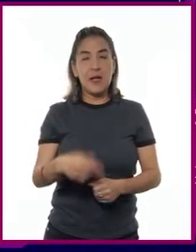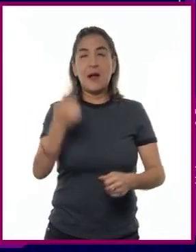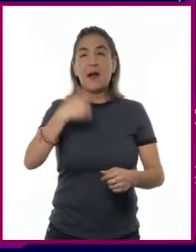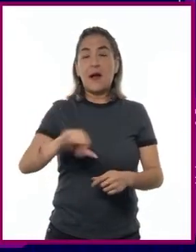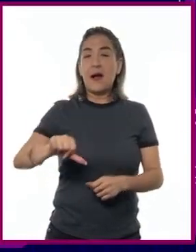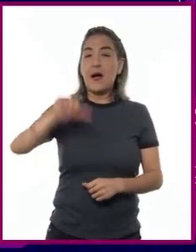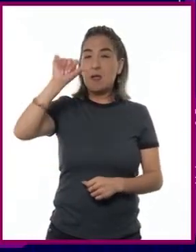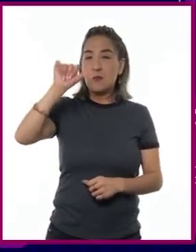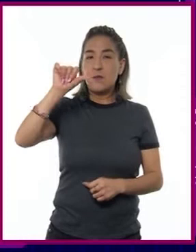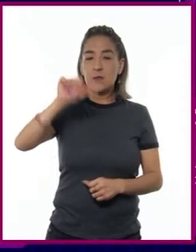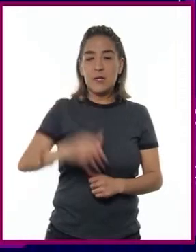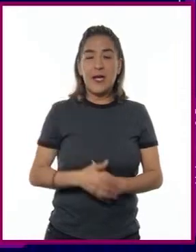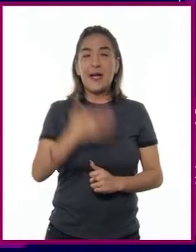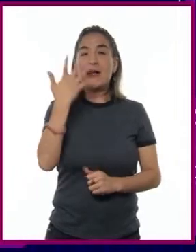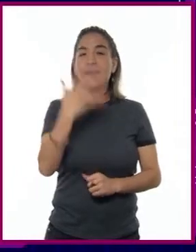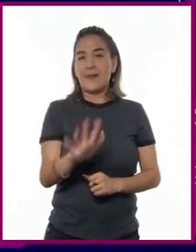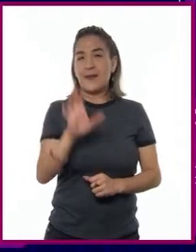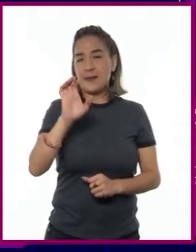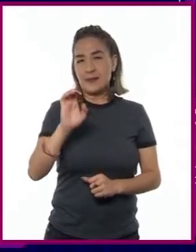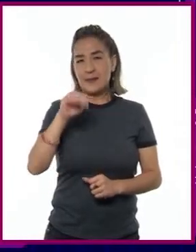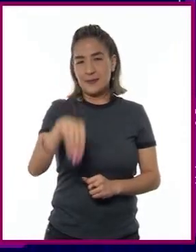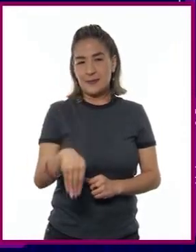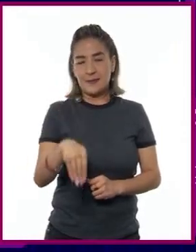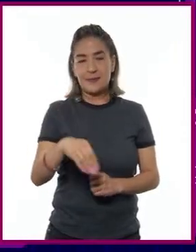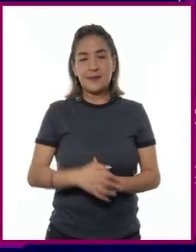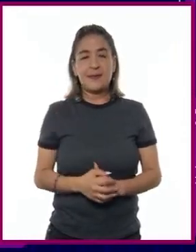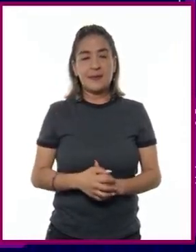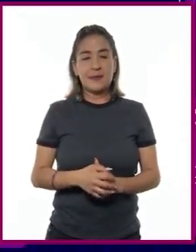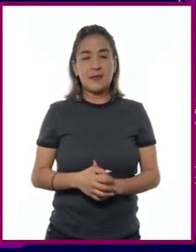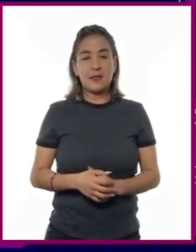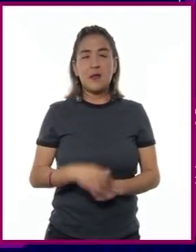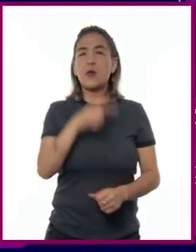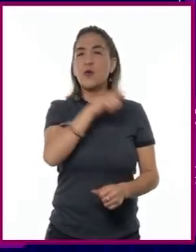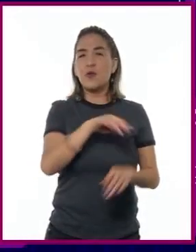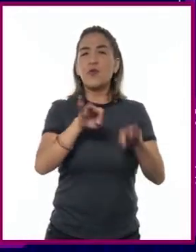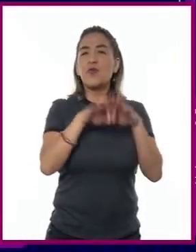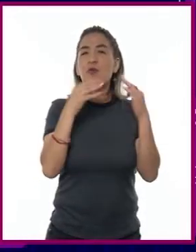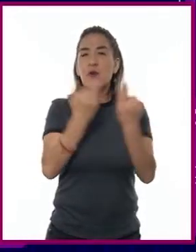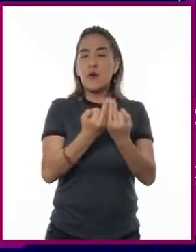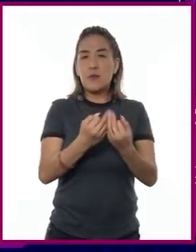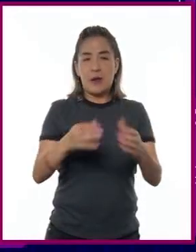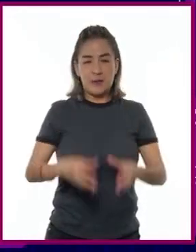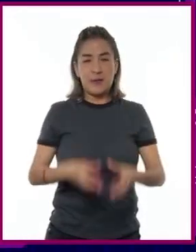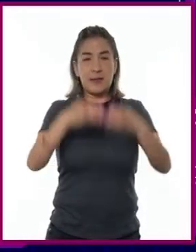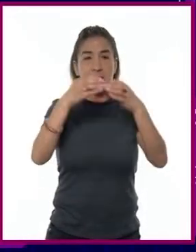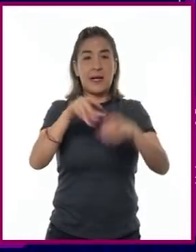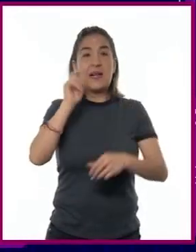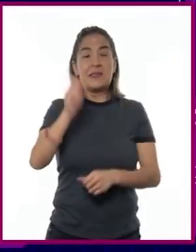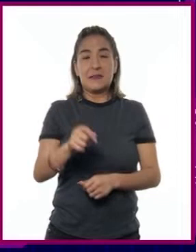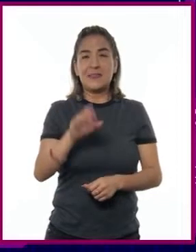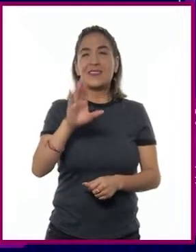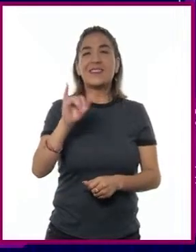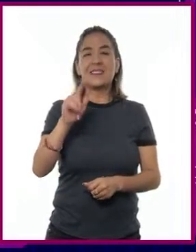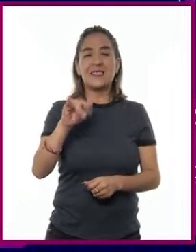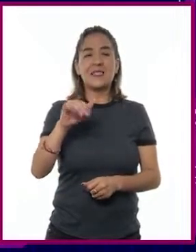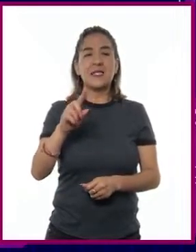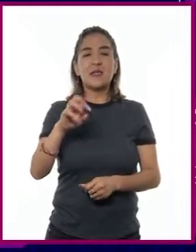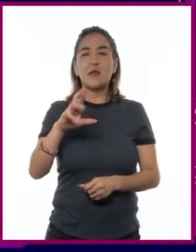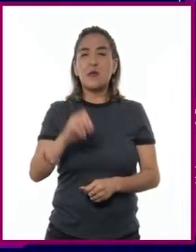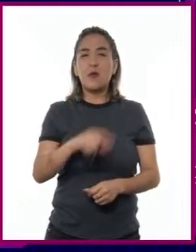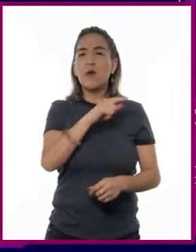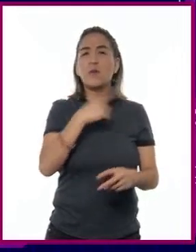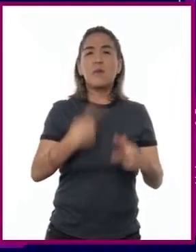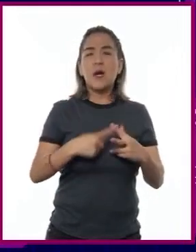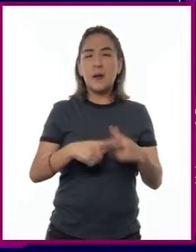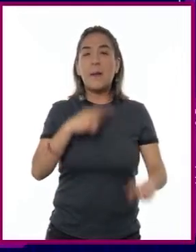altura mide 10 centímetros. Como la forma del recipiente es un cilindro, su volumen se